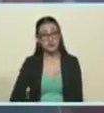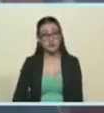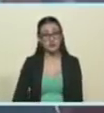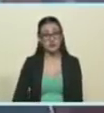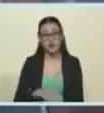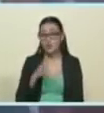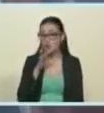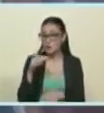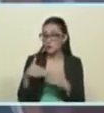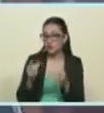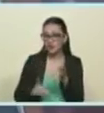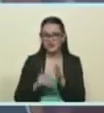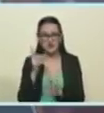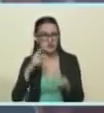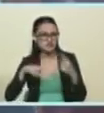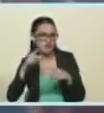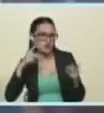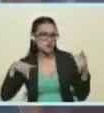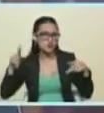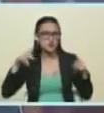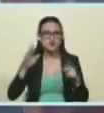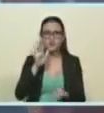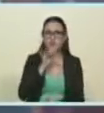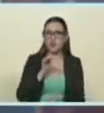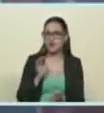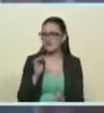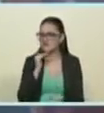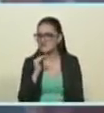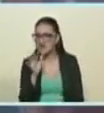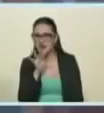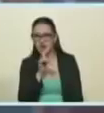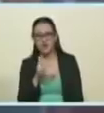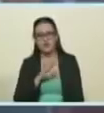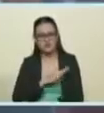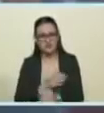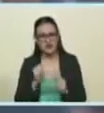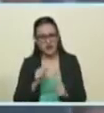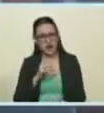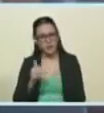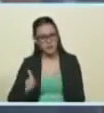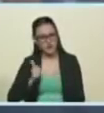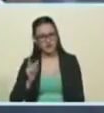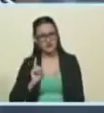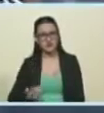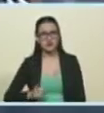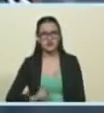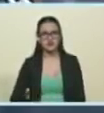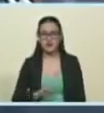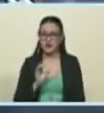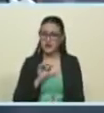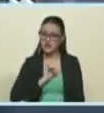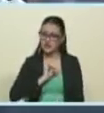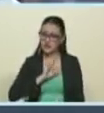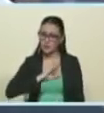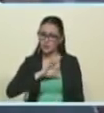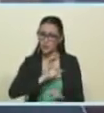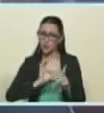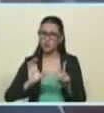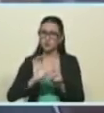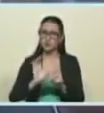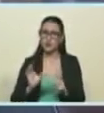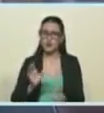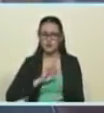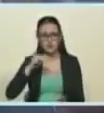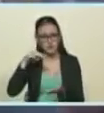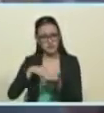un proceso de desarrollo endógeno, no ha aprovechado su propia potencialidad económica y su propia identidad cultural. Pero a eso se le